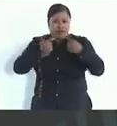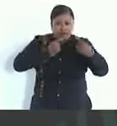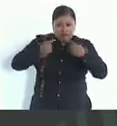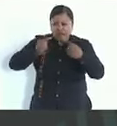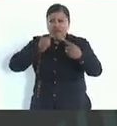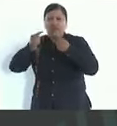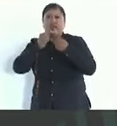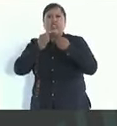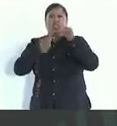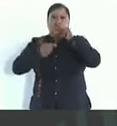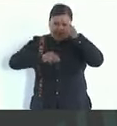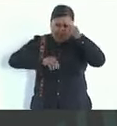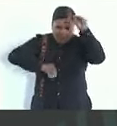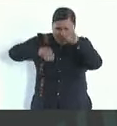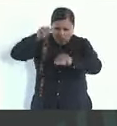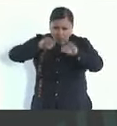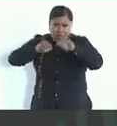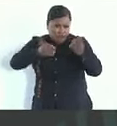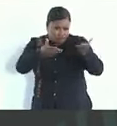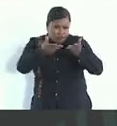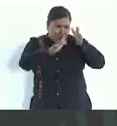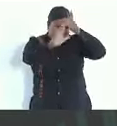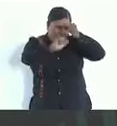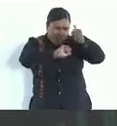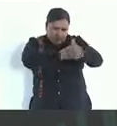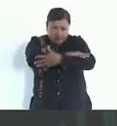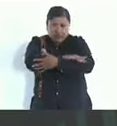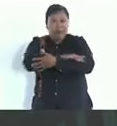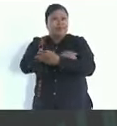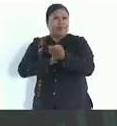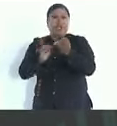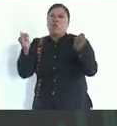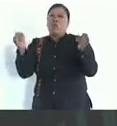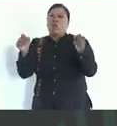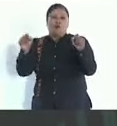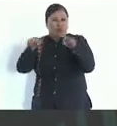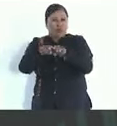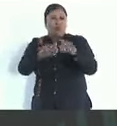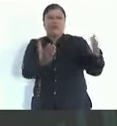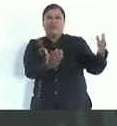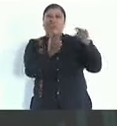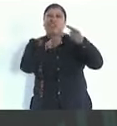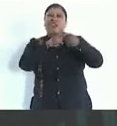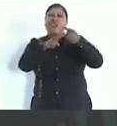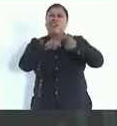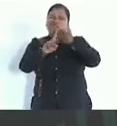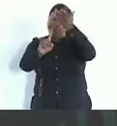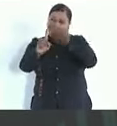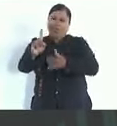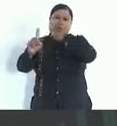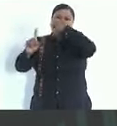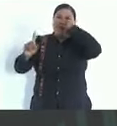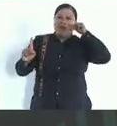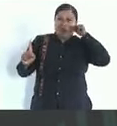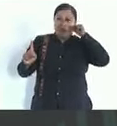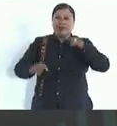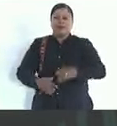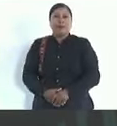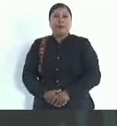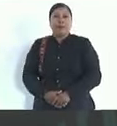y la construcción de acuerdos, como nos lo enseñó el Benemérito de las Américas.